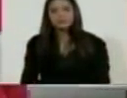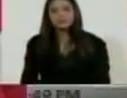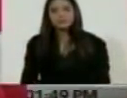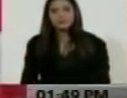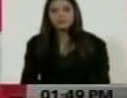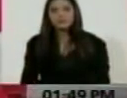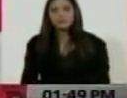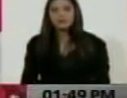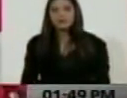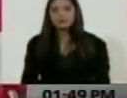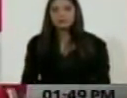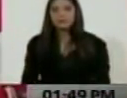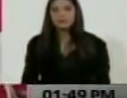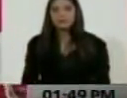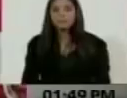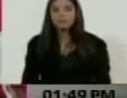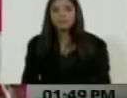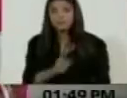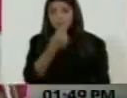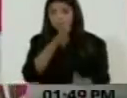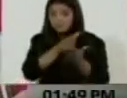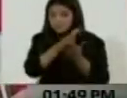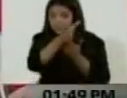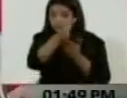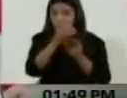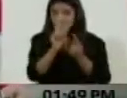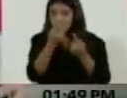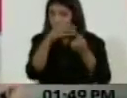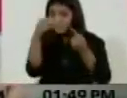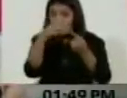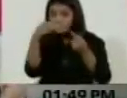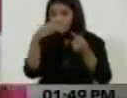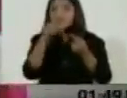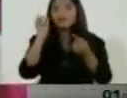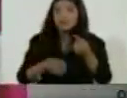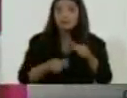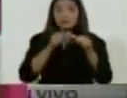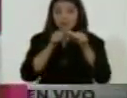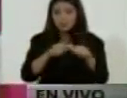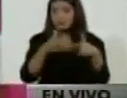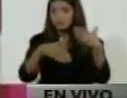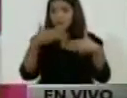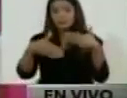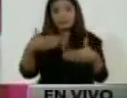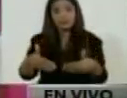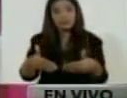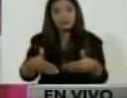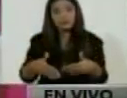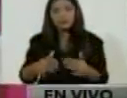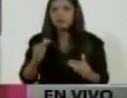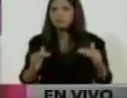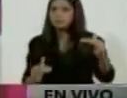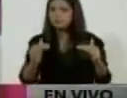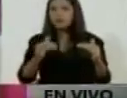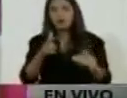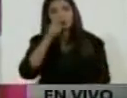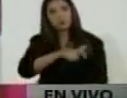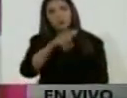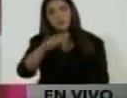Así que en la primera línea, compañeros, hay que mantener un balance a nuestro pueblo